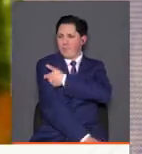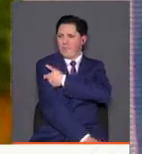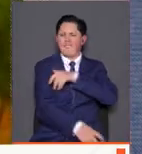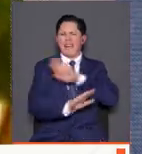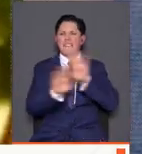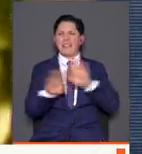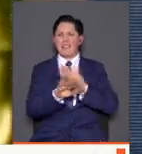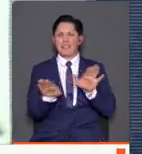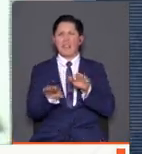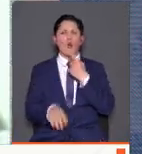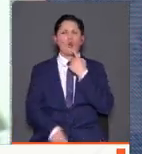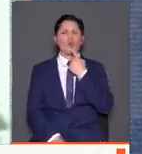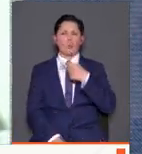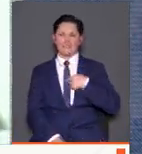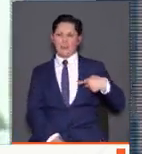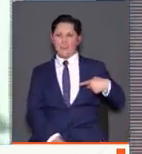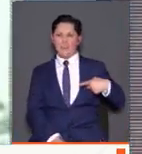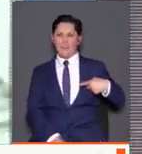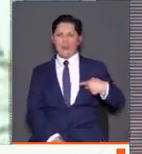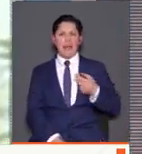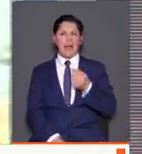¿Cómo se llama la papa? Papa frita.